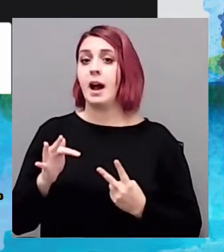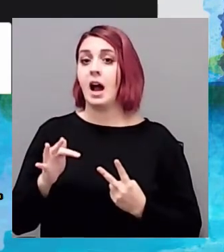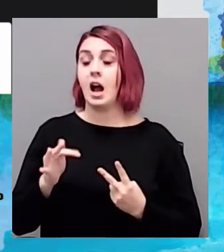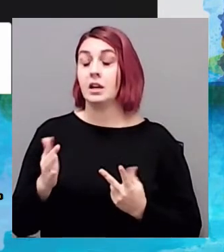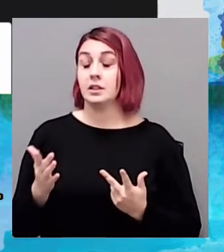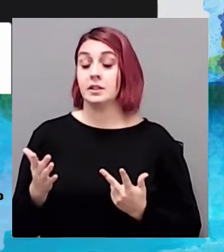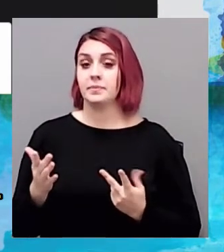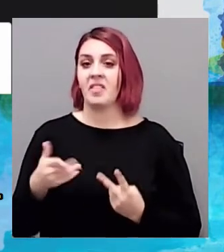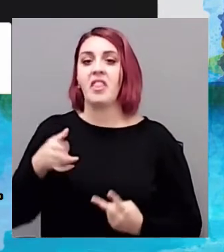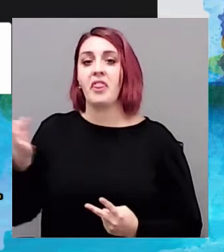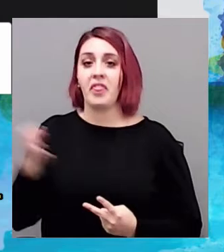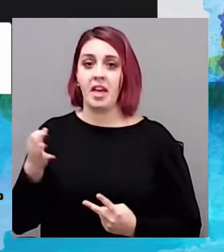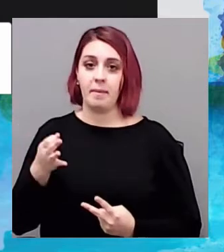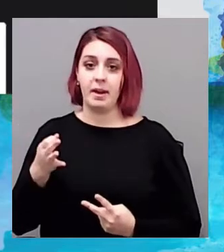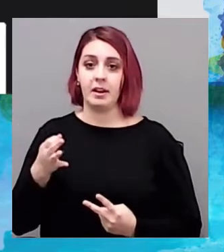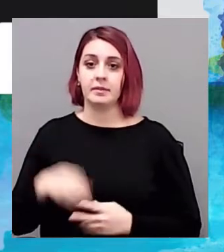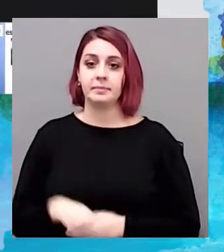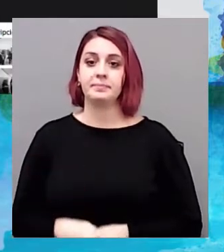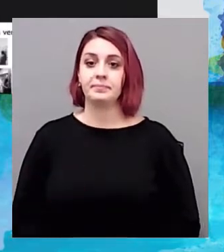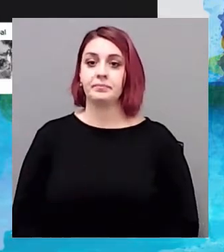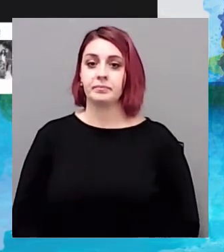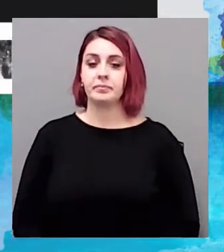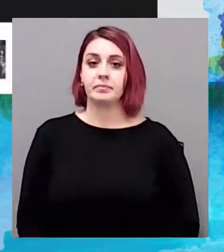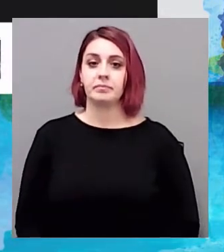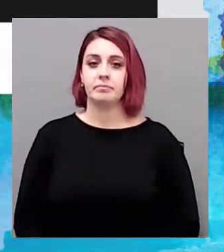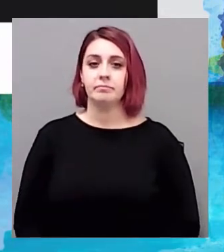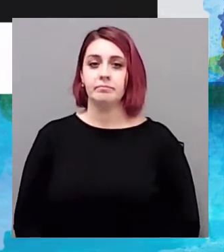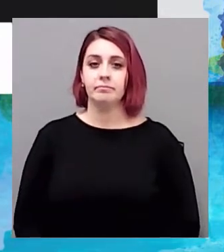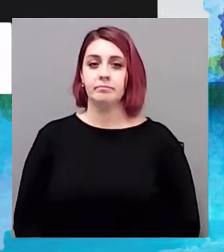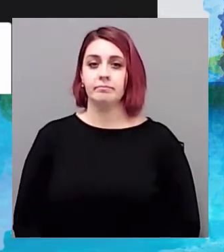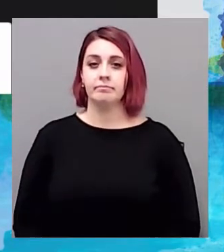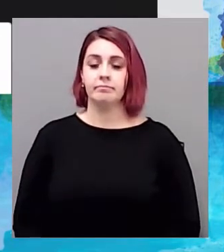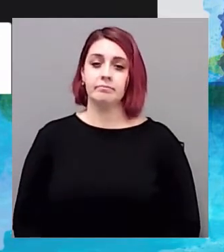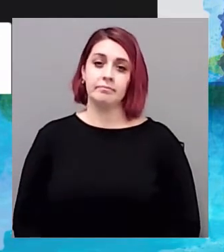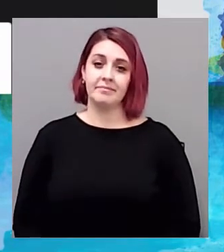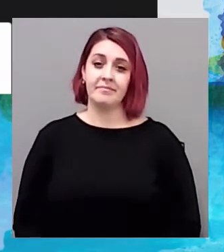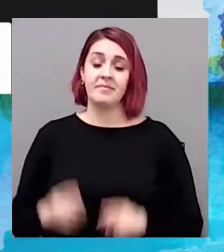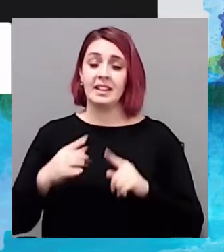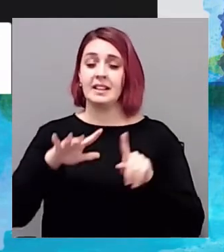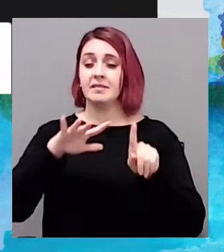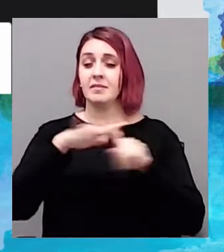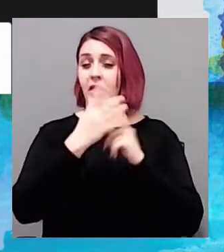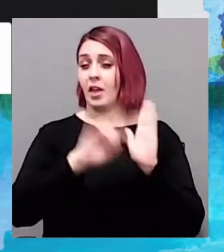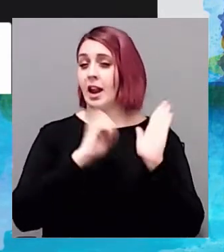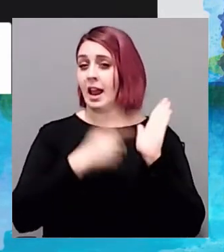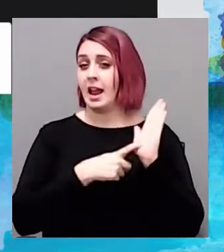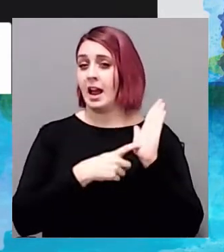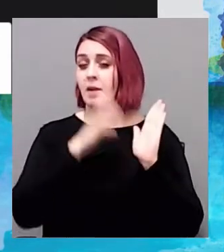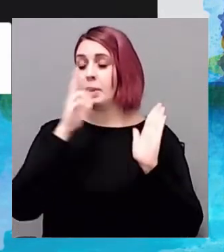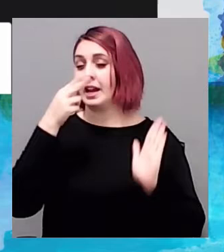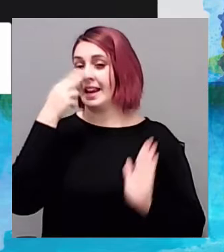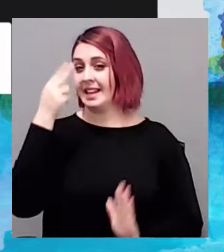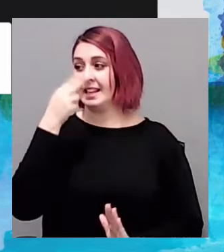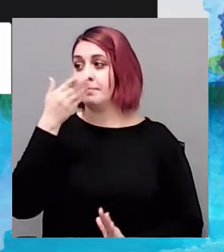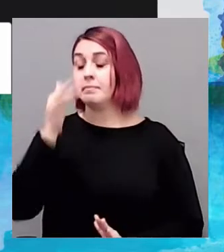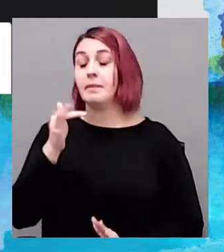un deber por parte de estas instituciones. Partiendo, pues claro, del marco legal, porque es interesante y es importante que